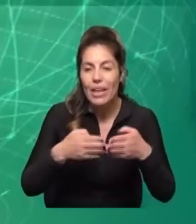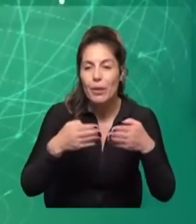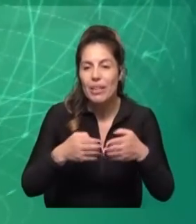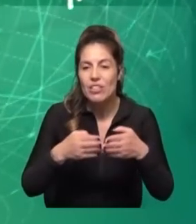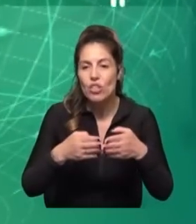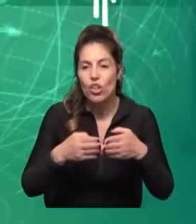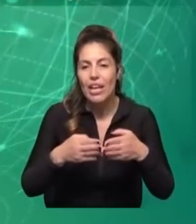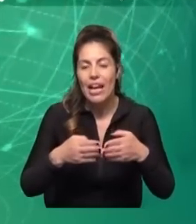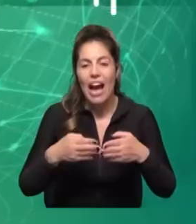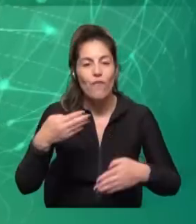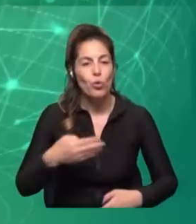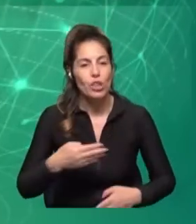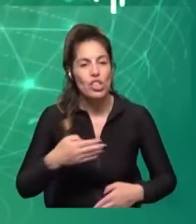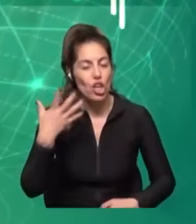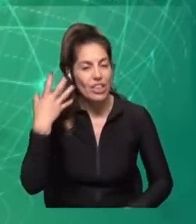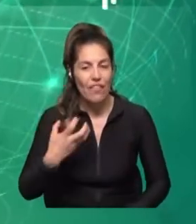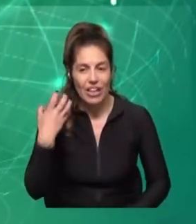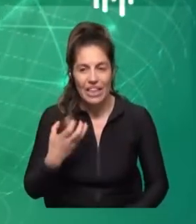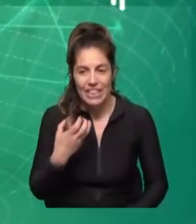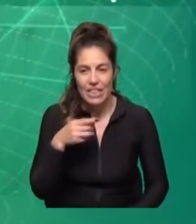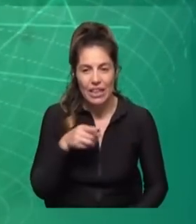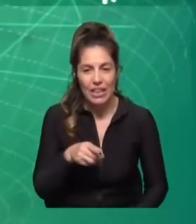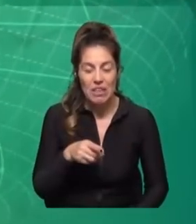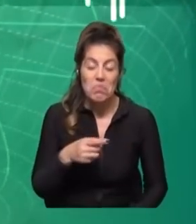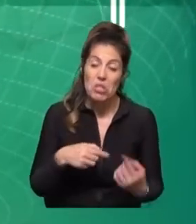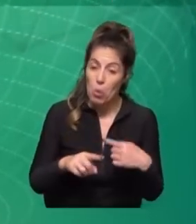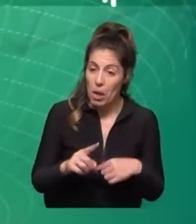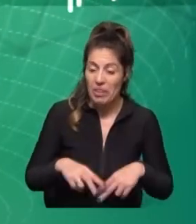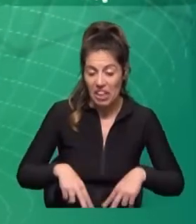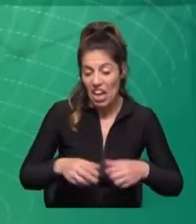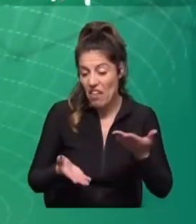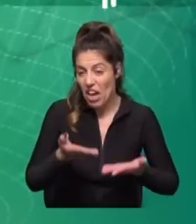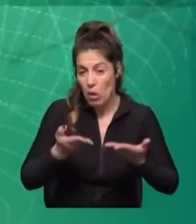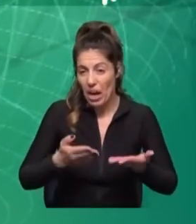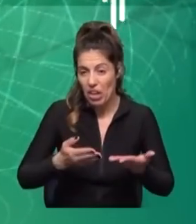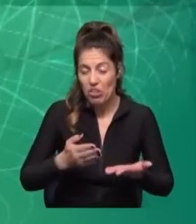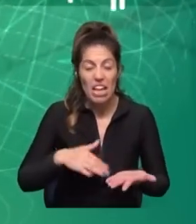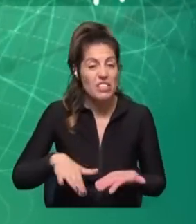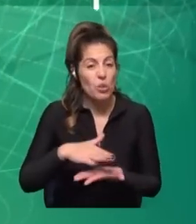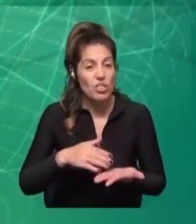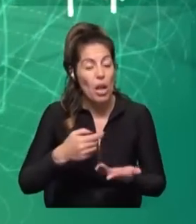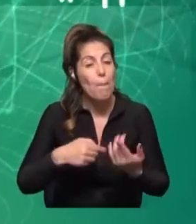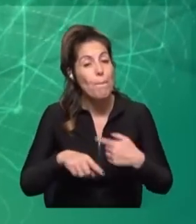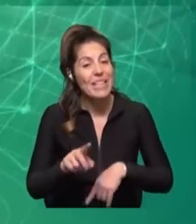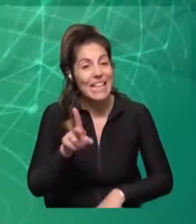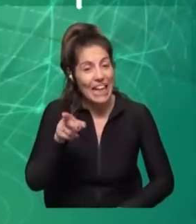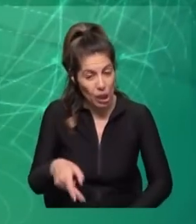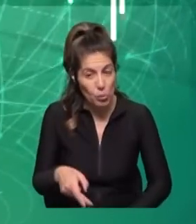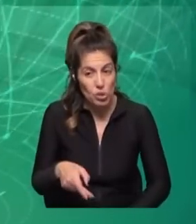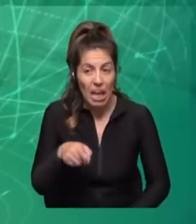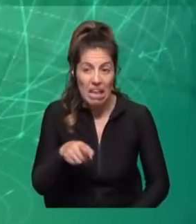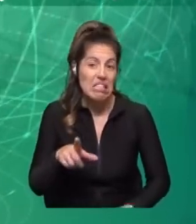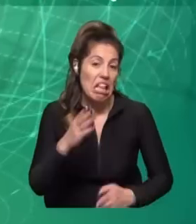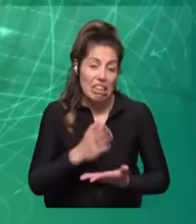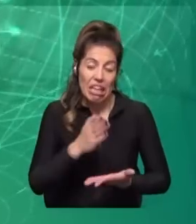seguramente evaluaron la situación y pese a la renuncia dentro de lo que es el marco del derecho que tiene la oposición